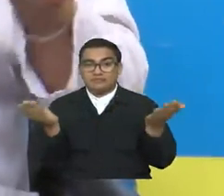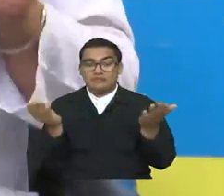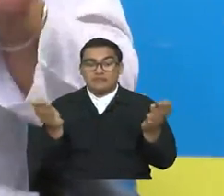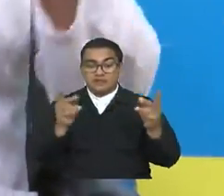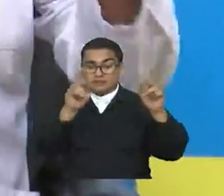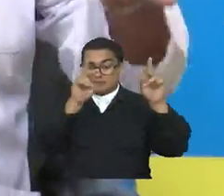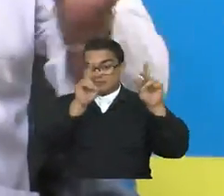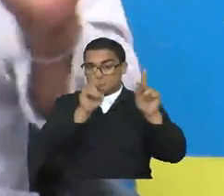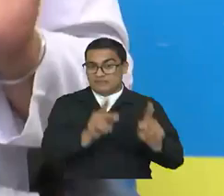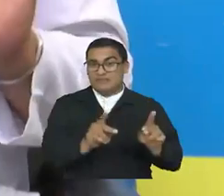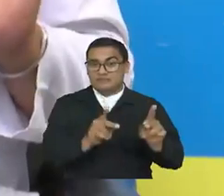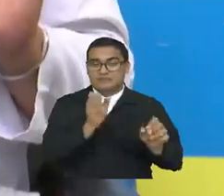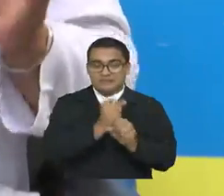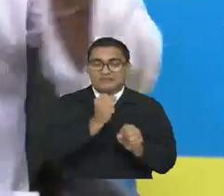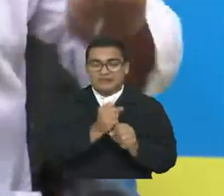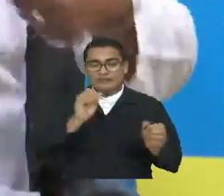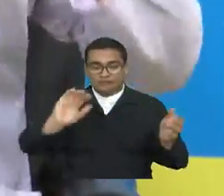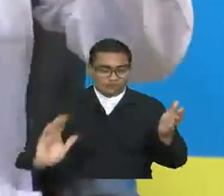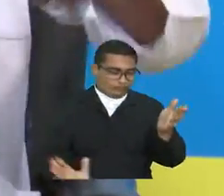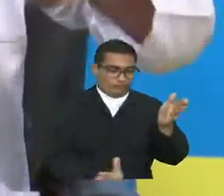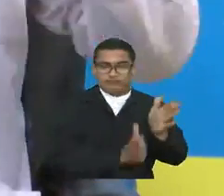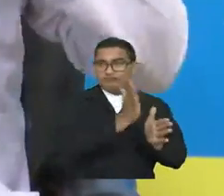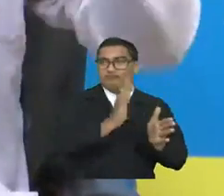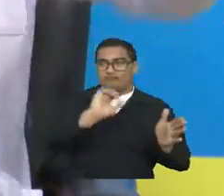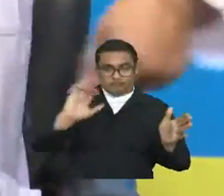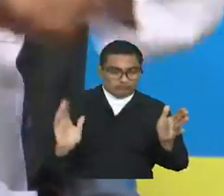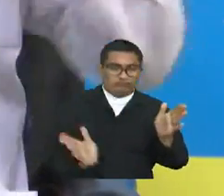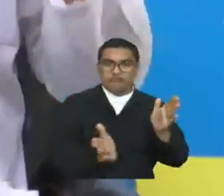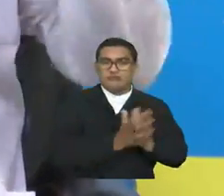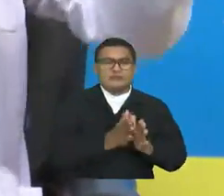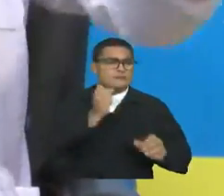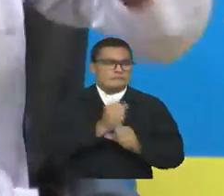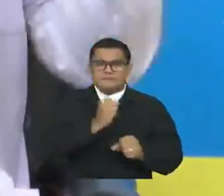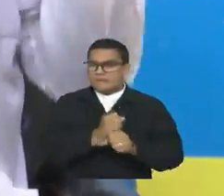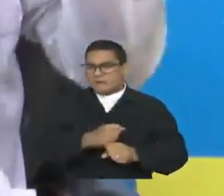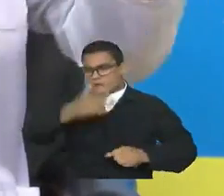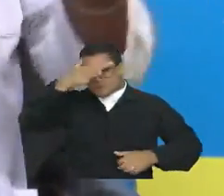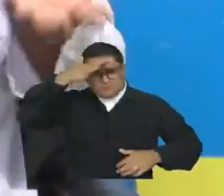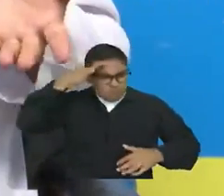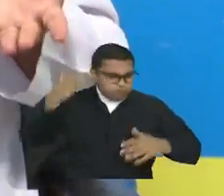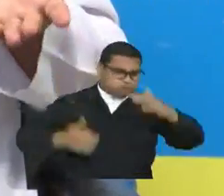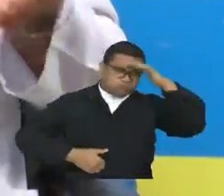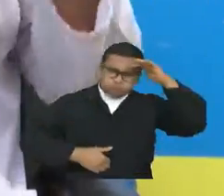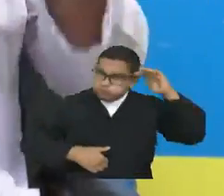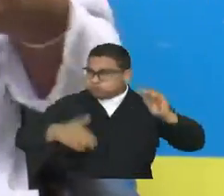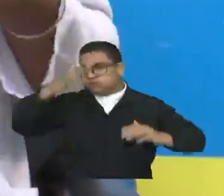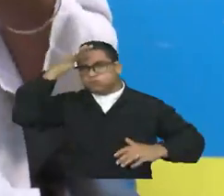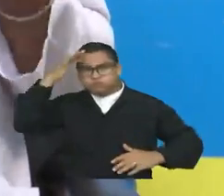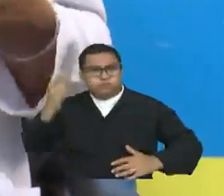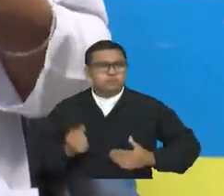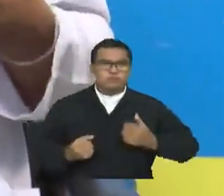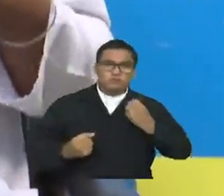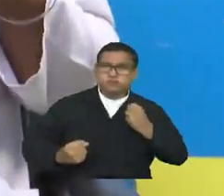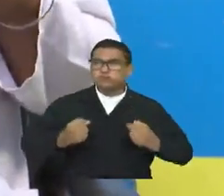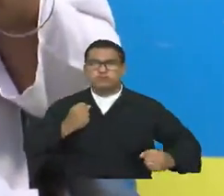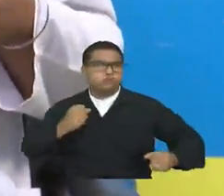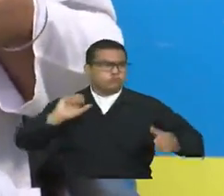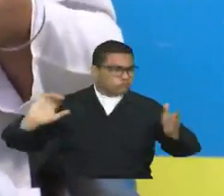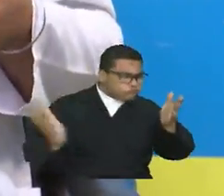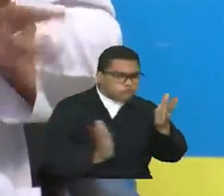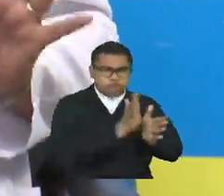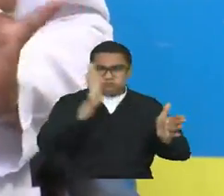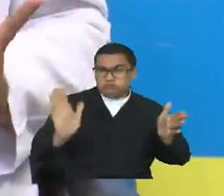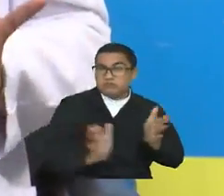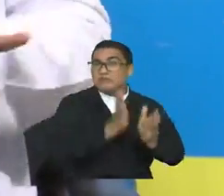persona que es albañil, que su demanda energética, sí, amplia, es muy grande, pues,